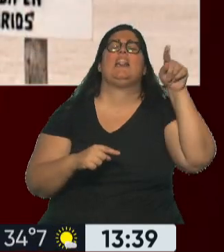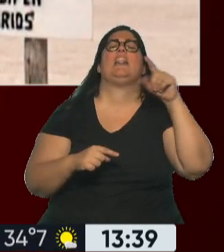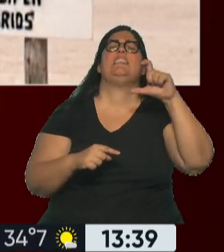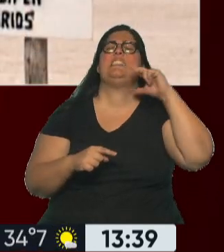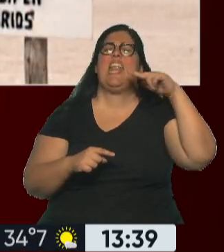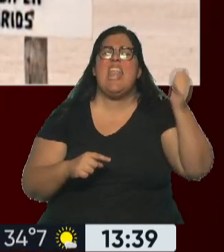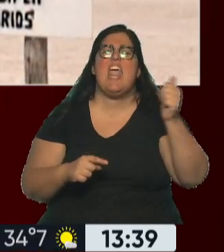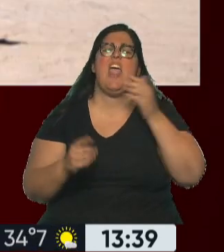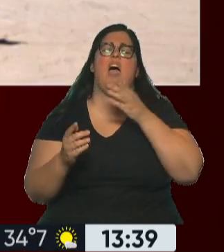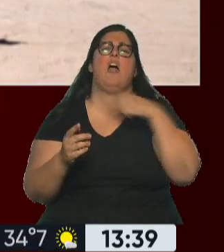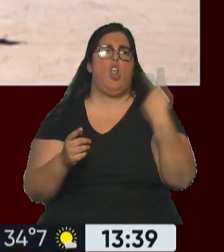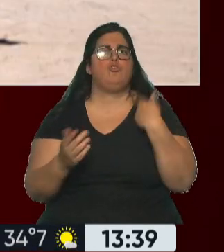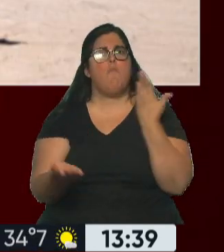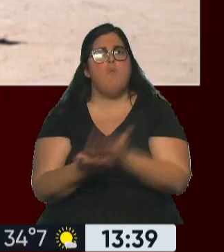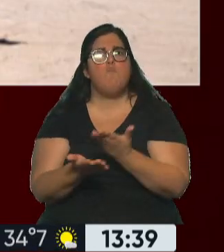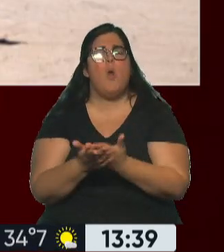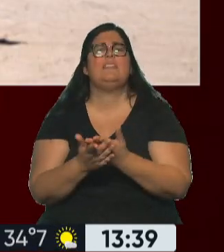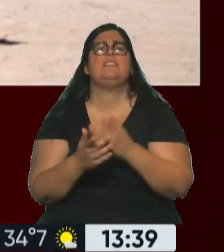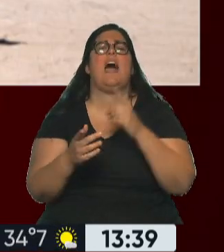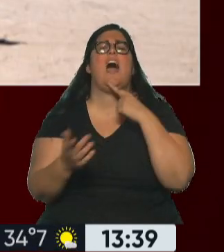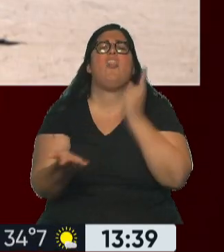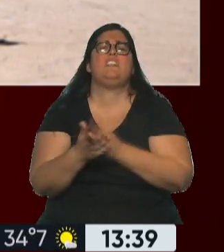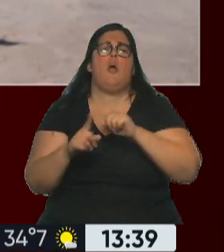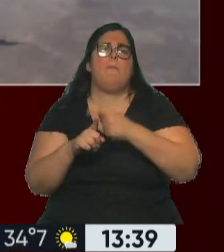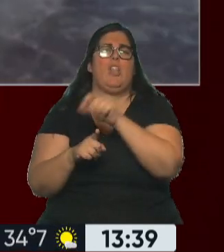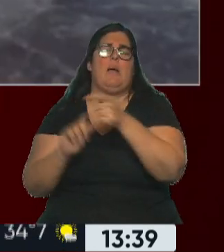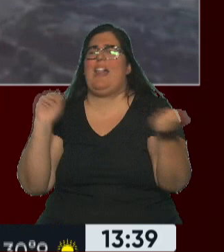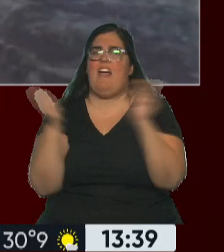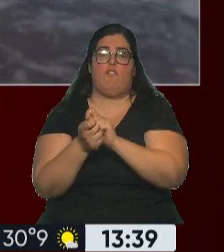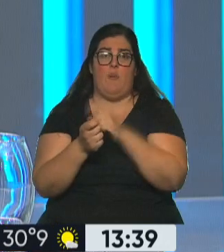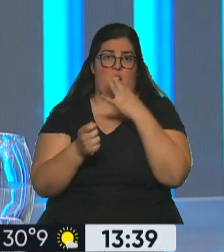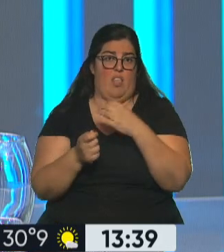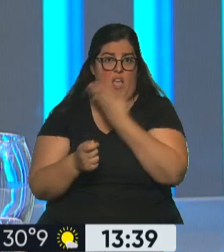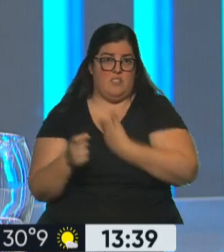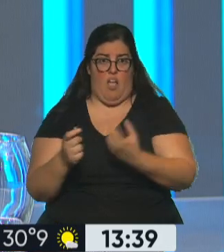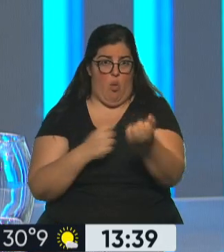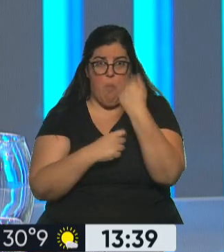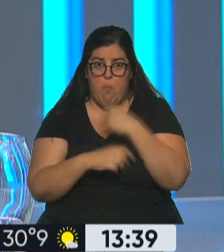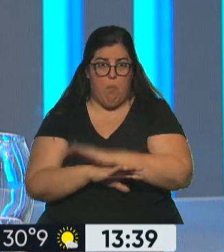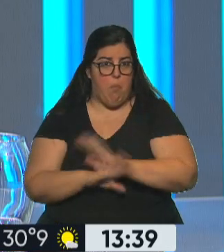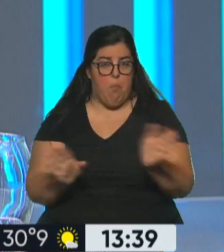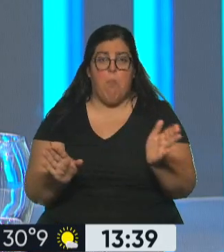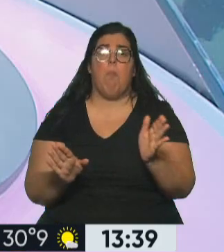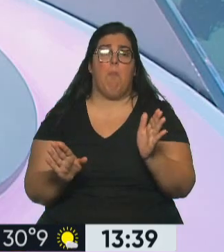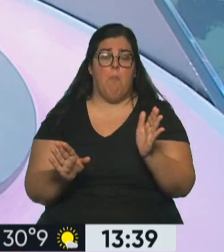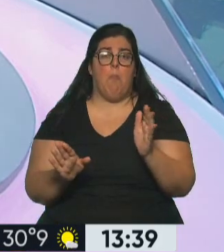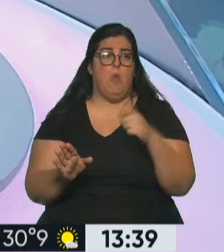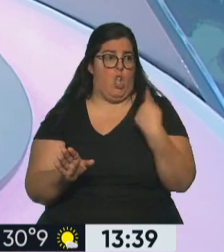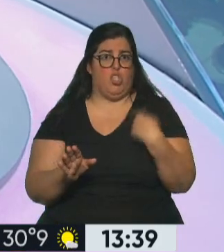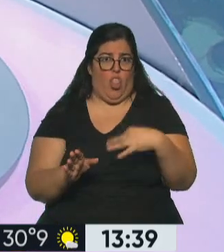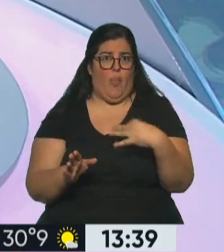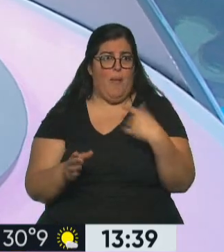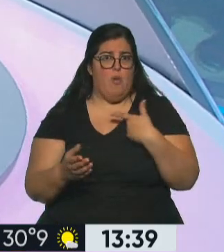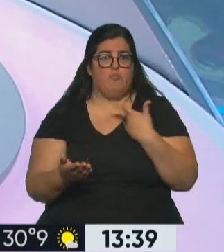que propusimos políticas para transformar, y realmente entendemos no hemos sido oídos a la manera sustancial como debimos haber sido